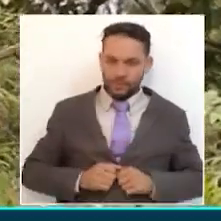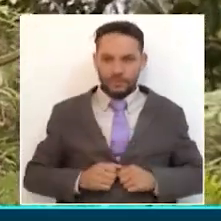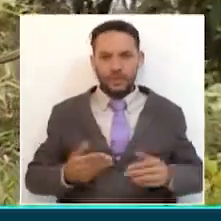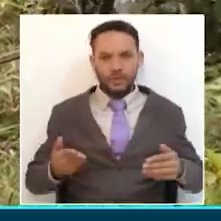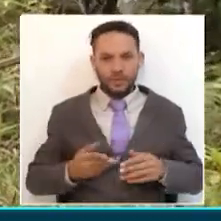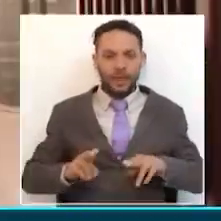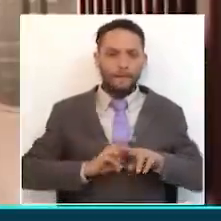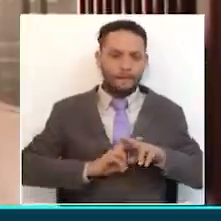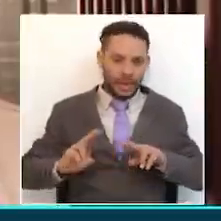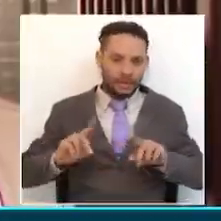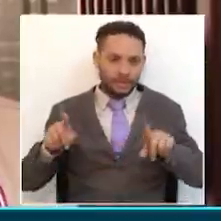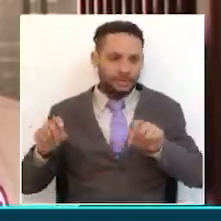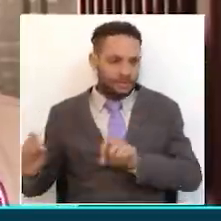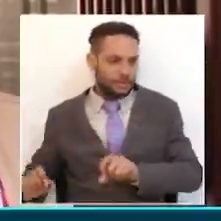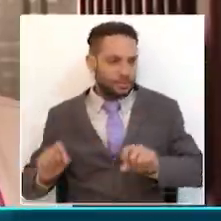de Manizales.